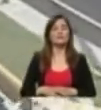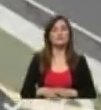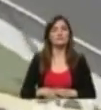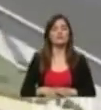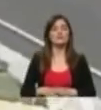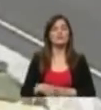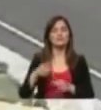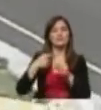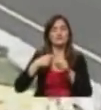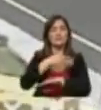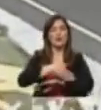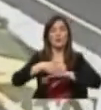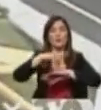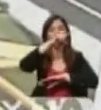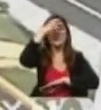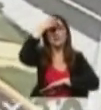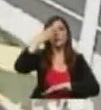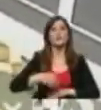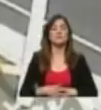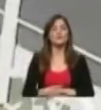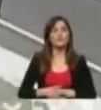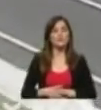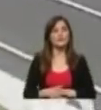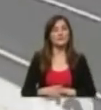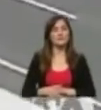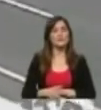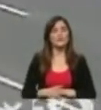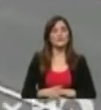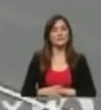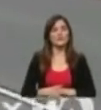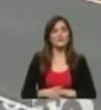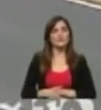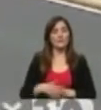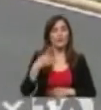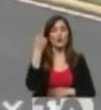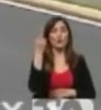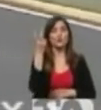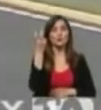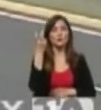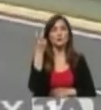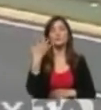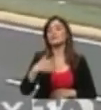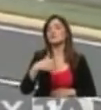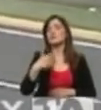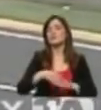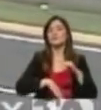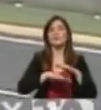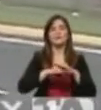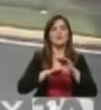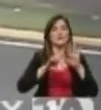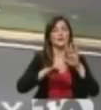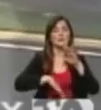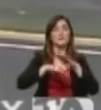en la capital, en la autopista General Rumiñahui. Registramos a esta hora 12 grados, tendremos una mínima de 7 y una máxima de